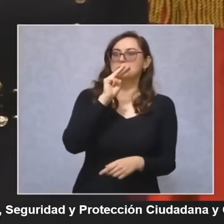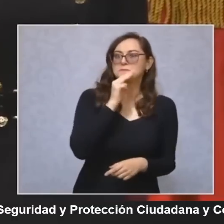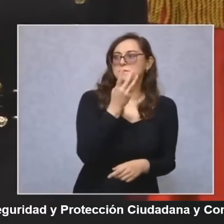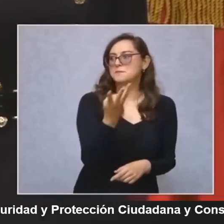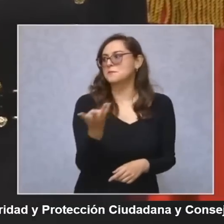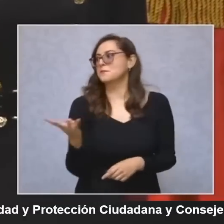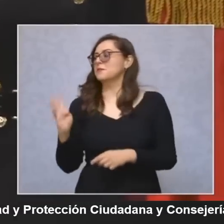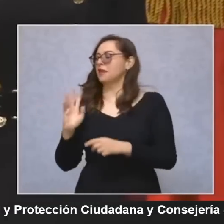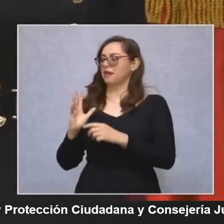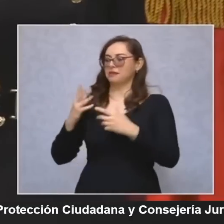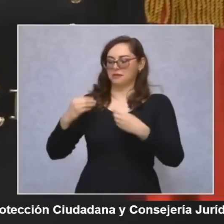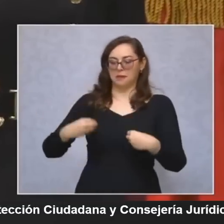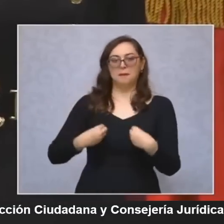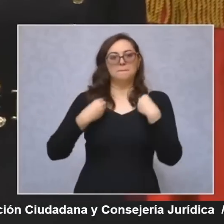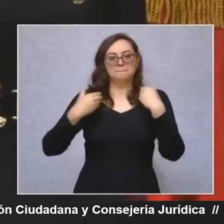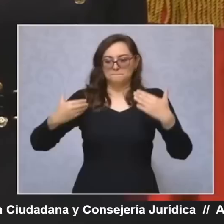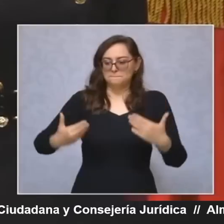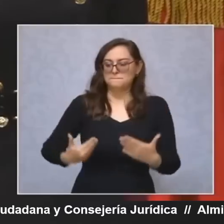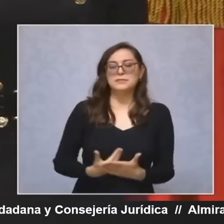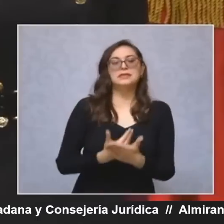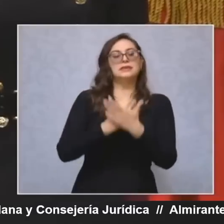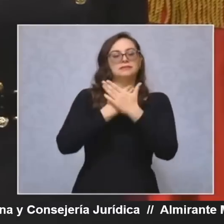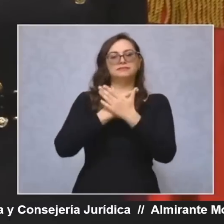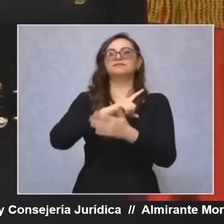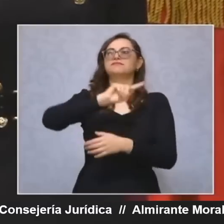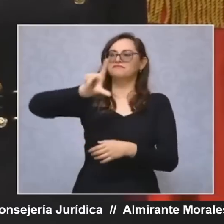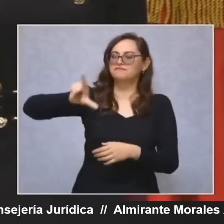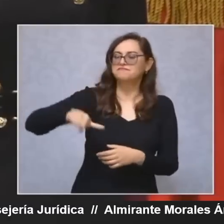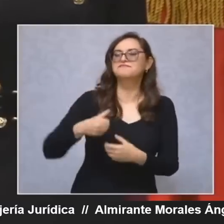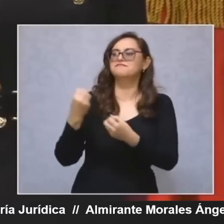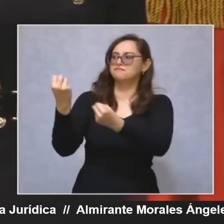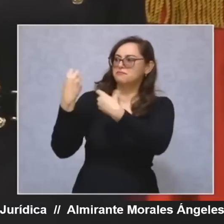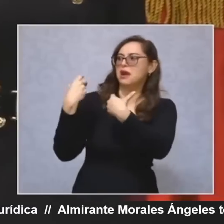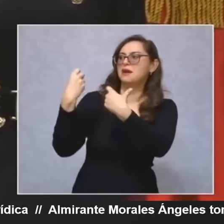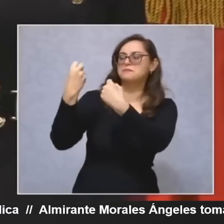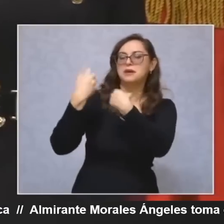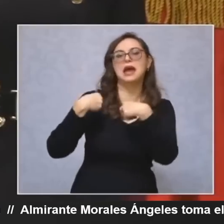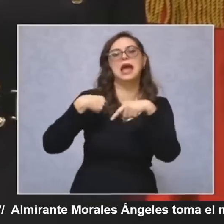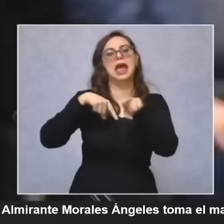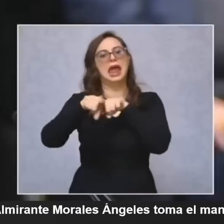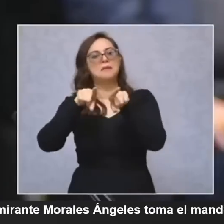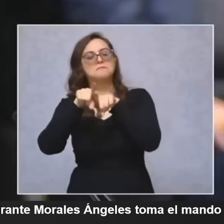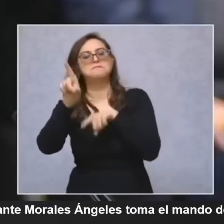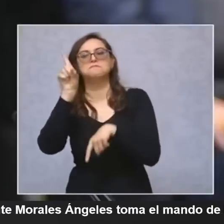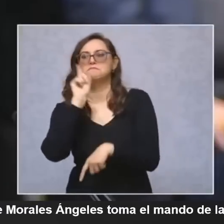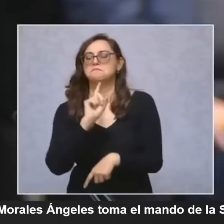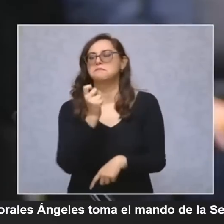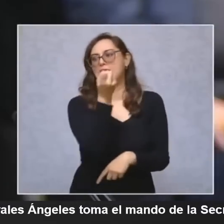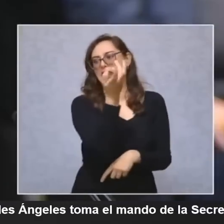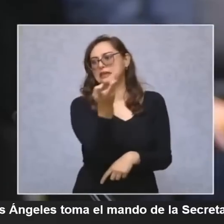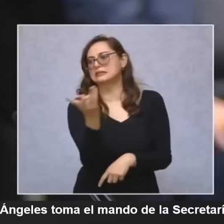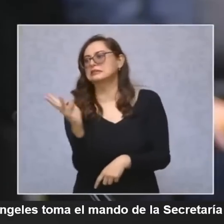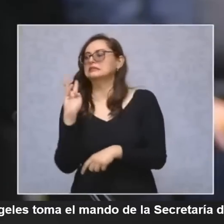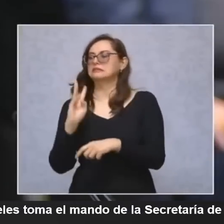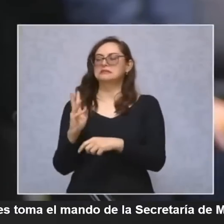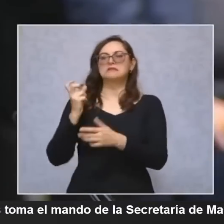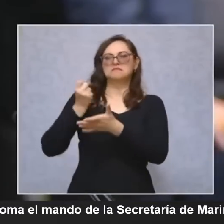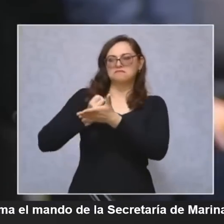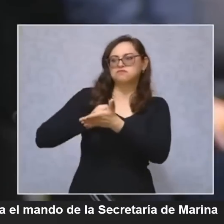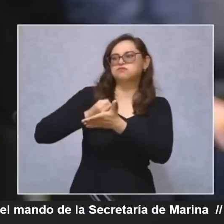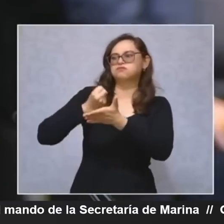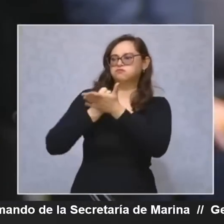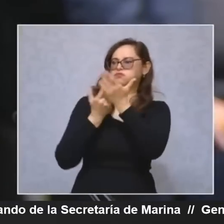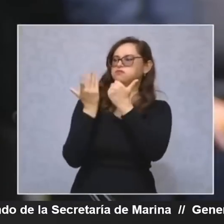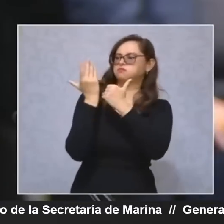y después volvieron a dárnoslos todo. Nuestras hermanas, que desde su historia lograron